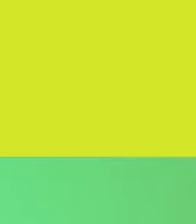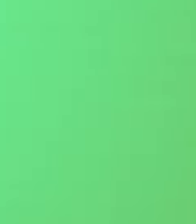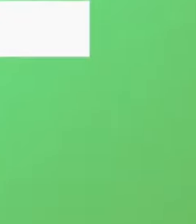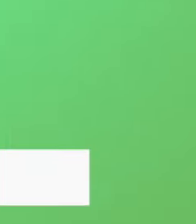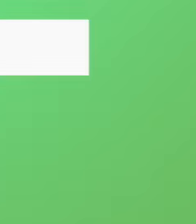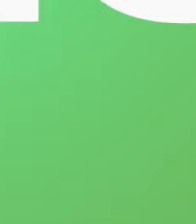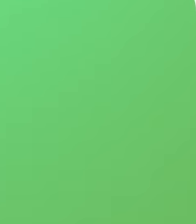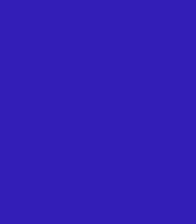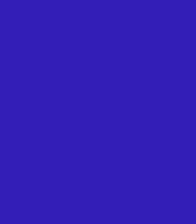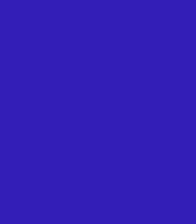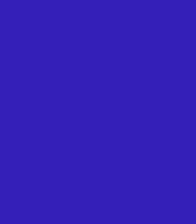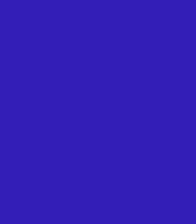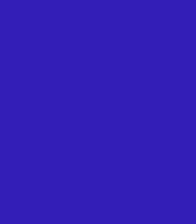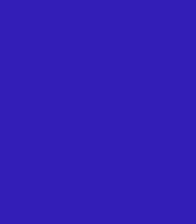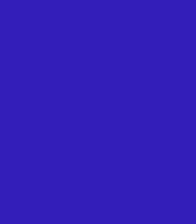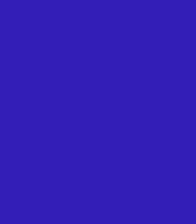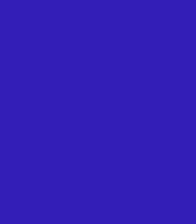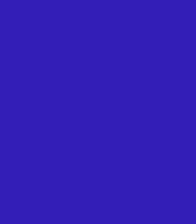fraudulento.